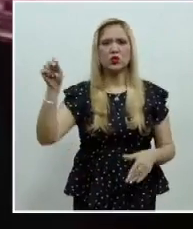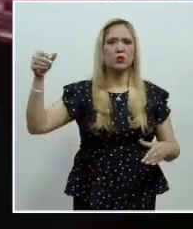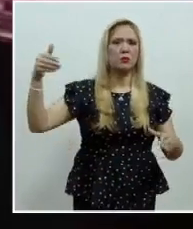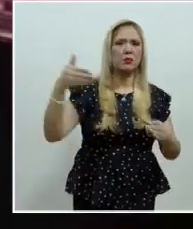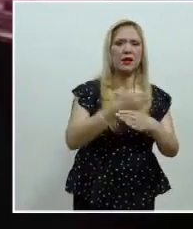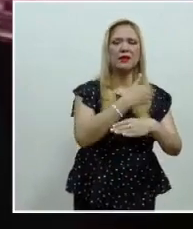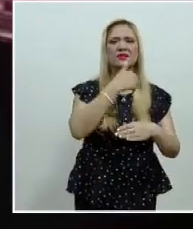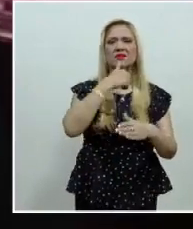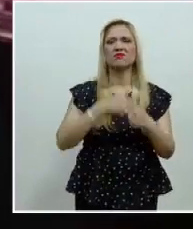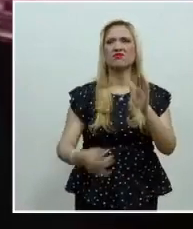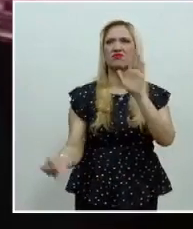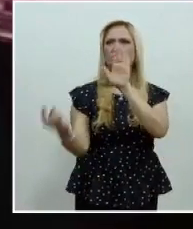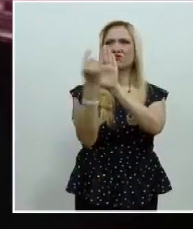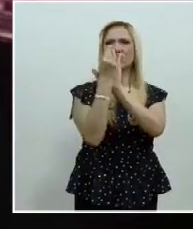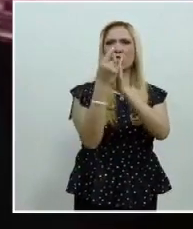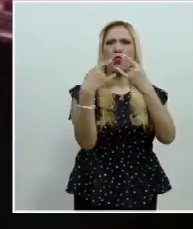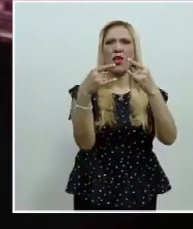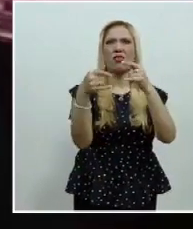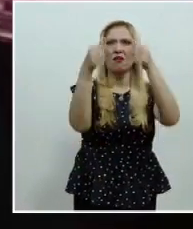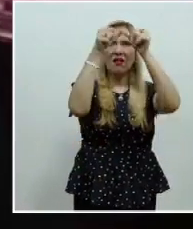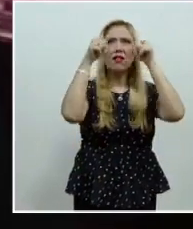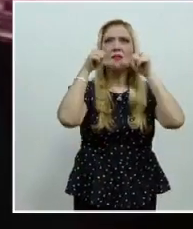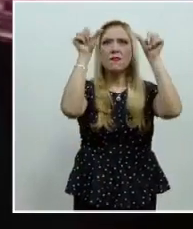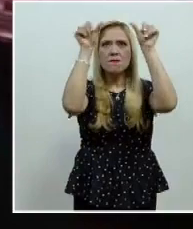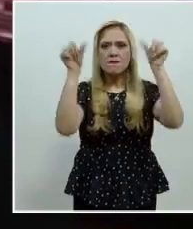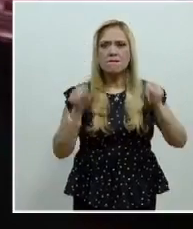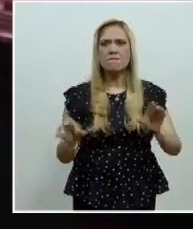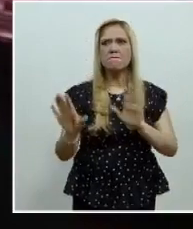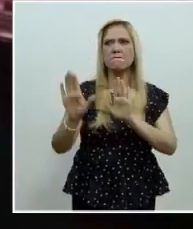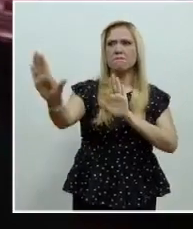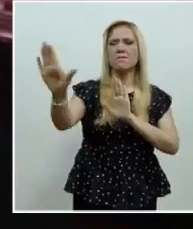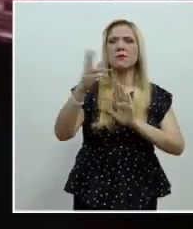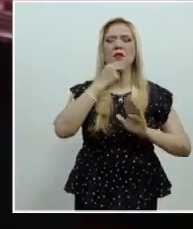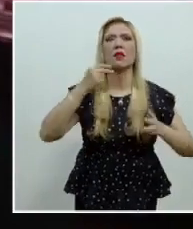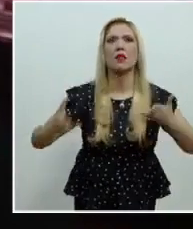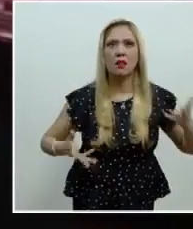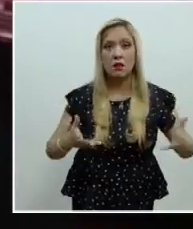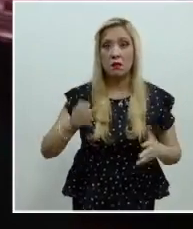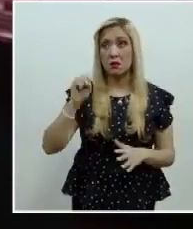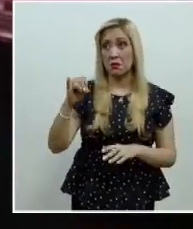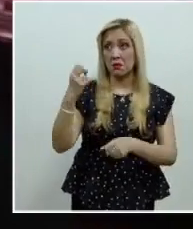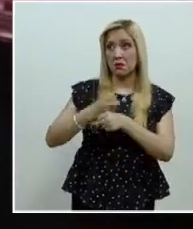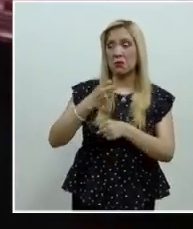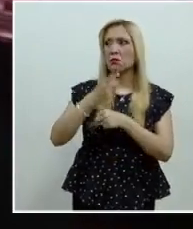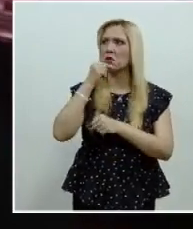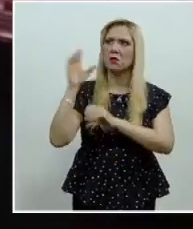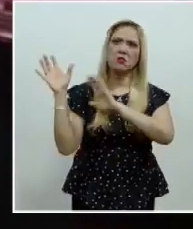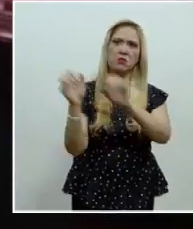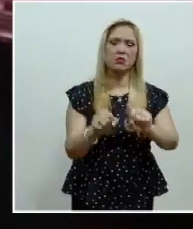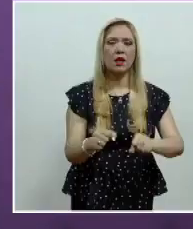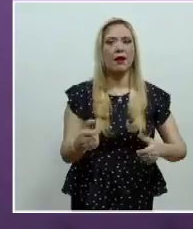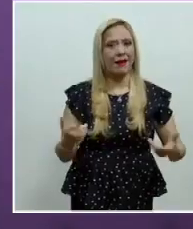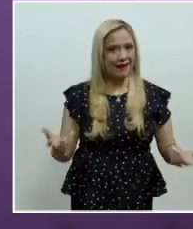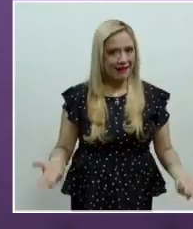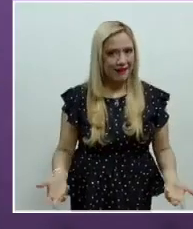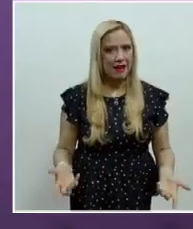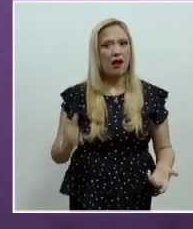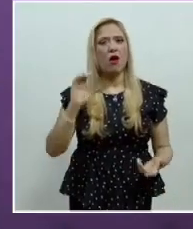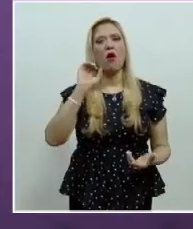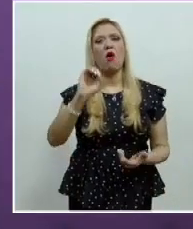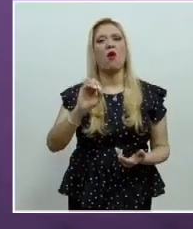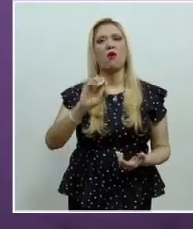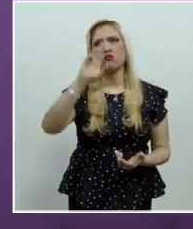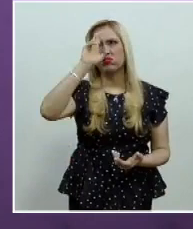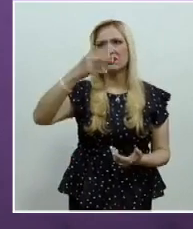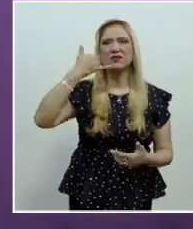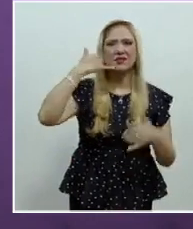Entonces, identificar los riesgos para la vida de las mujeres es un gran reto y lo estamos haciendo ahora a través de